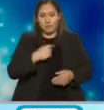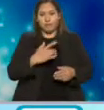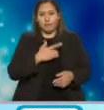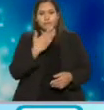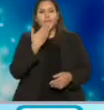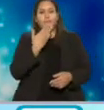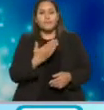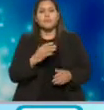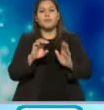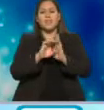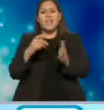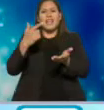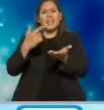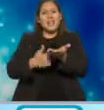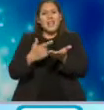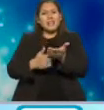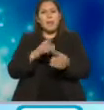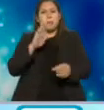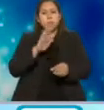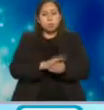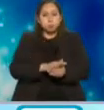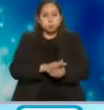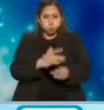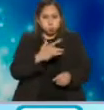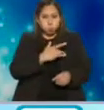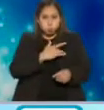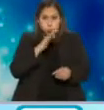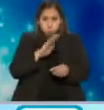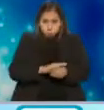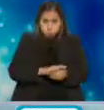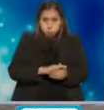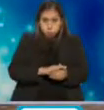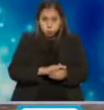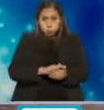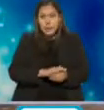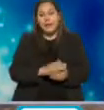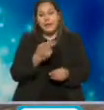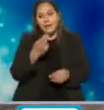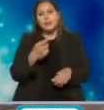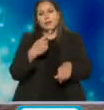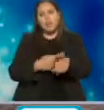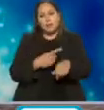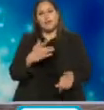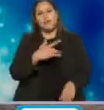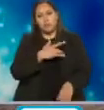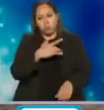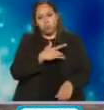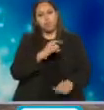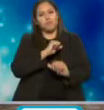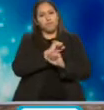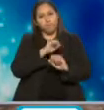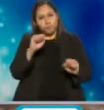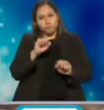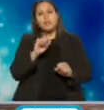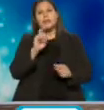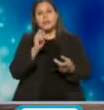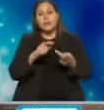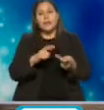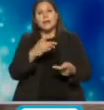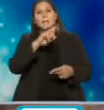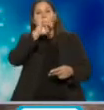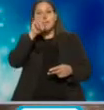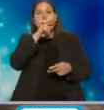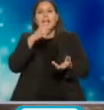que las grasas saturadas efectivamente van a contribuir a la enfermedad cardiovascular, a que se saturen las